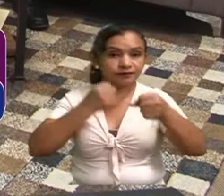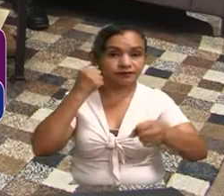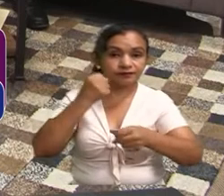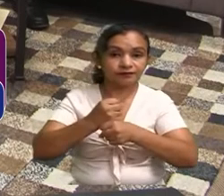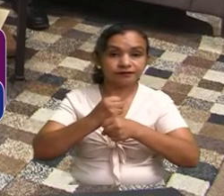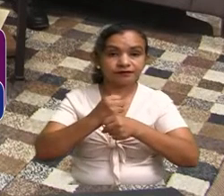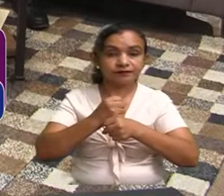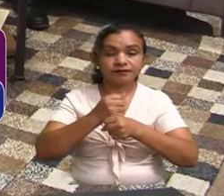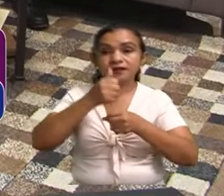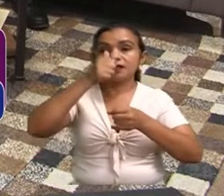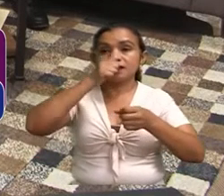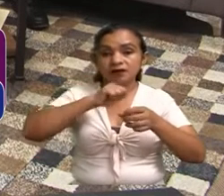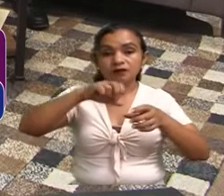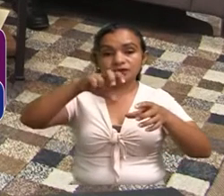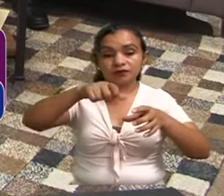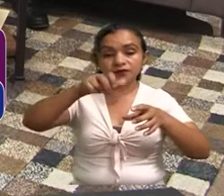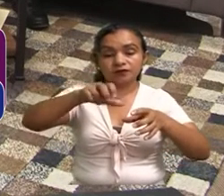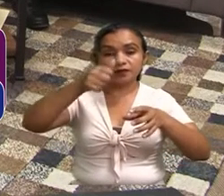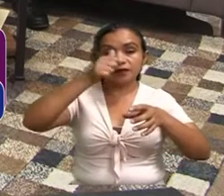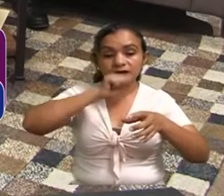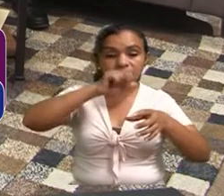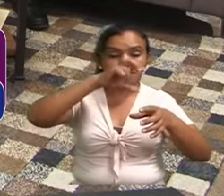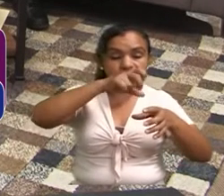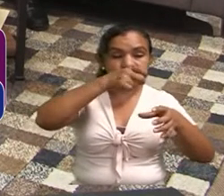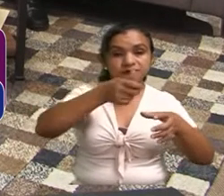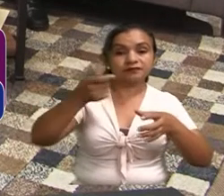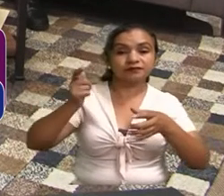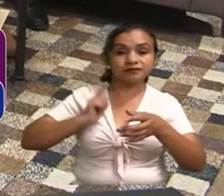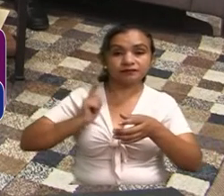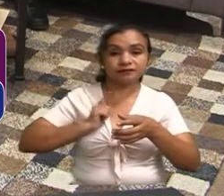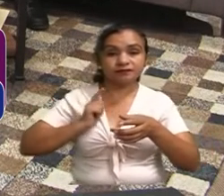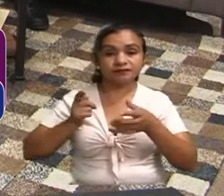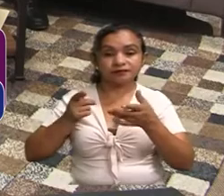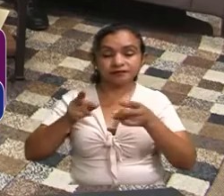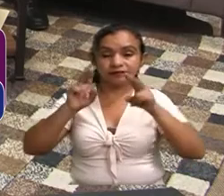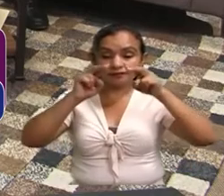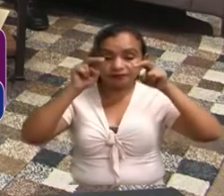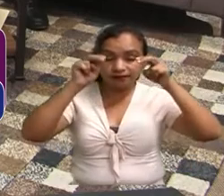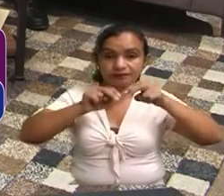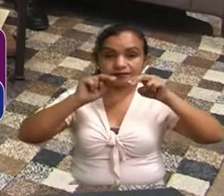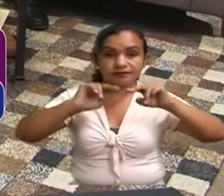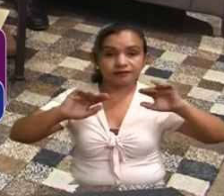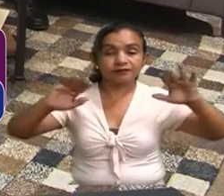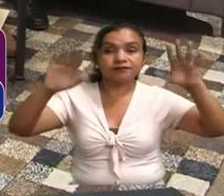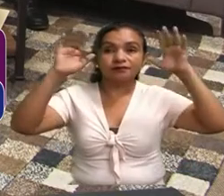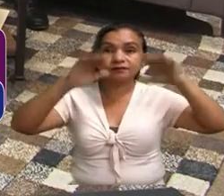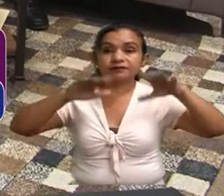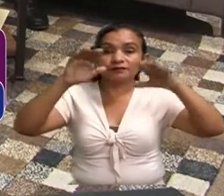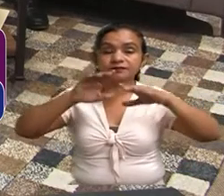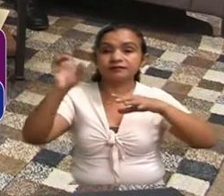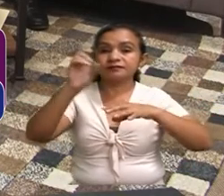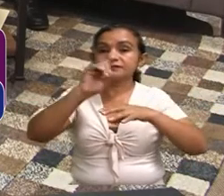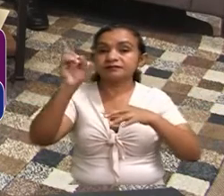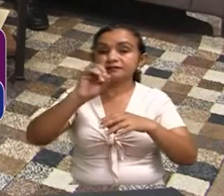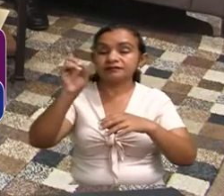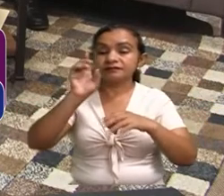la cantidad de agua que nosotros recibimos pues de nuestra naturaleza por la lluvia y dónde es que debemos de